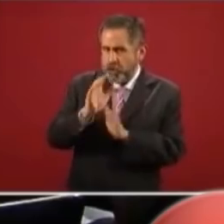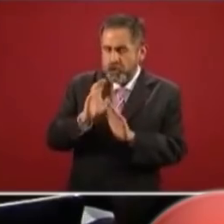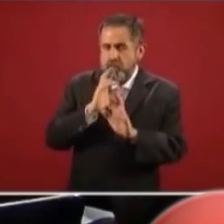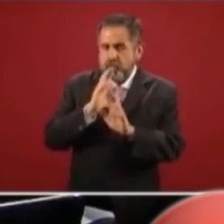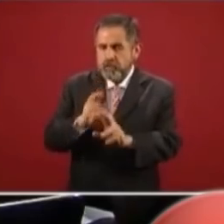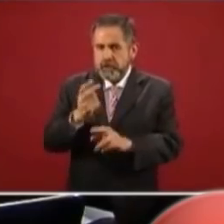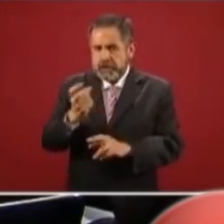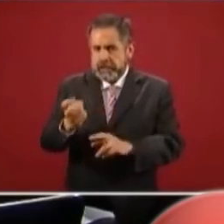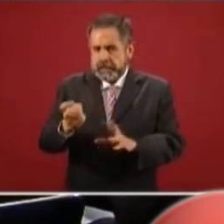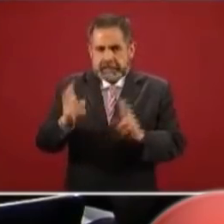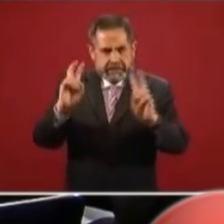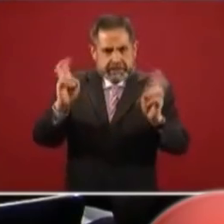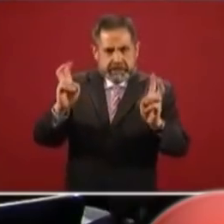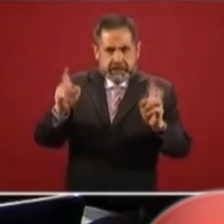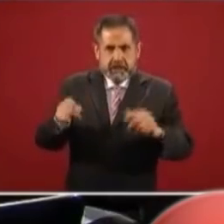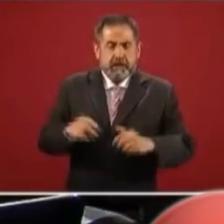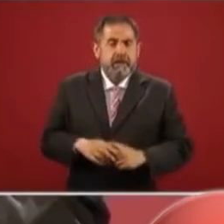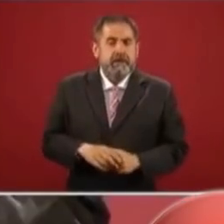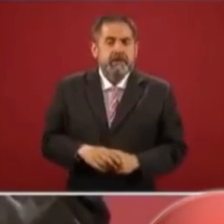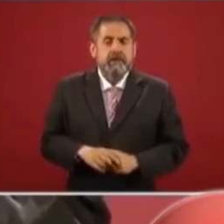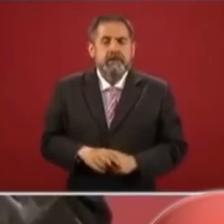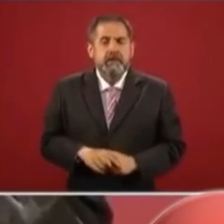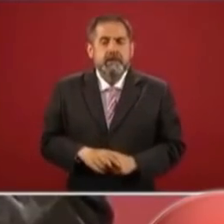sobre este tema.